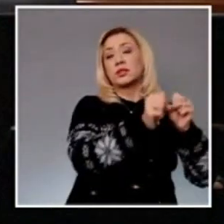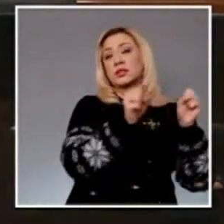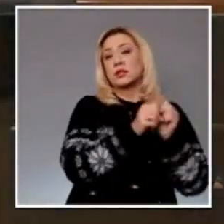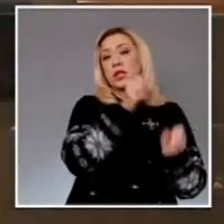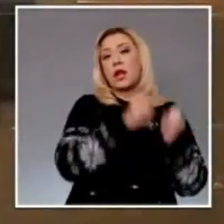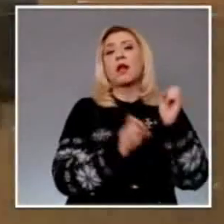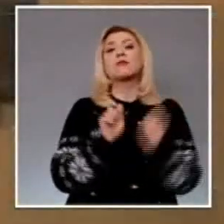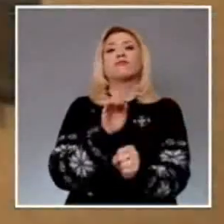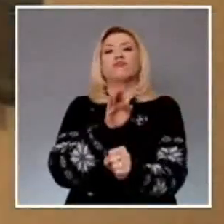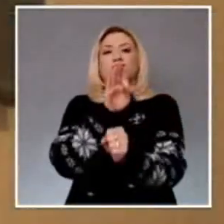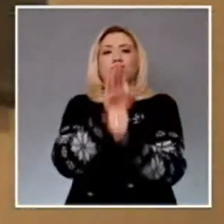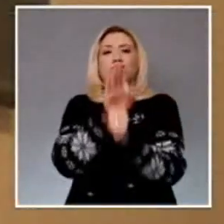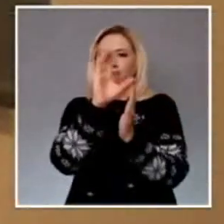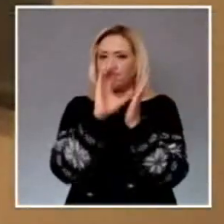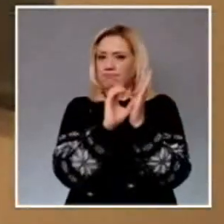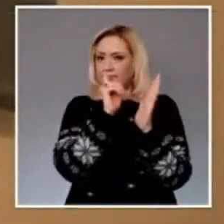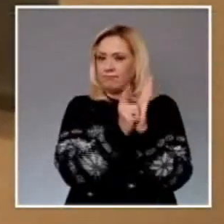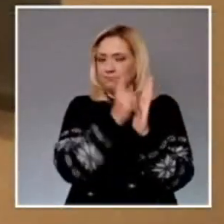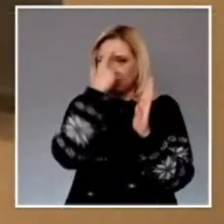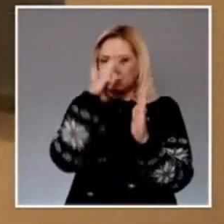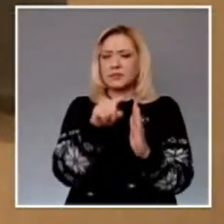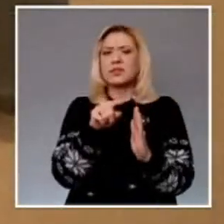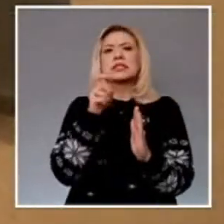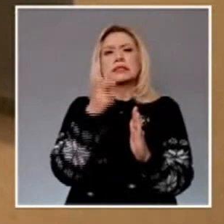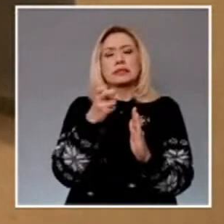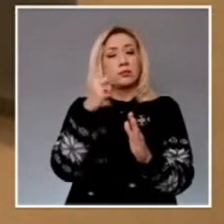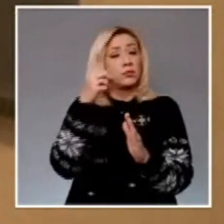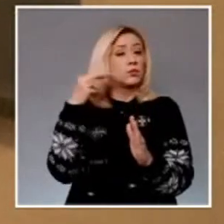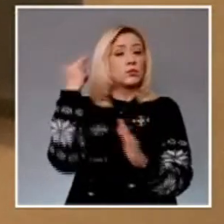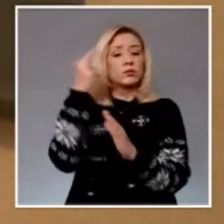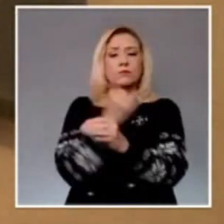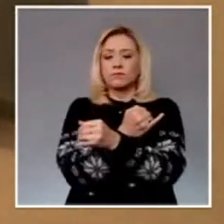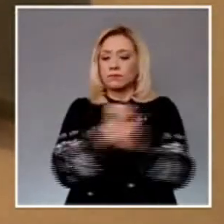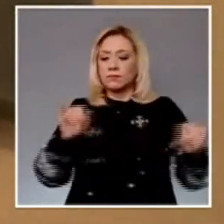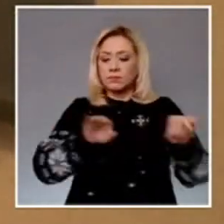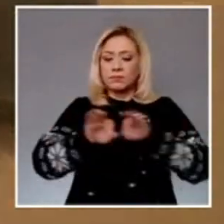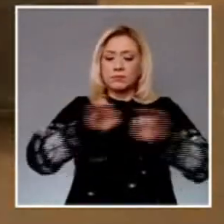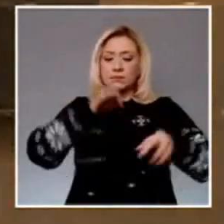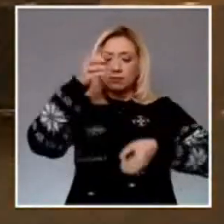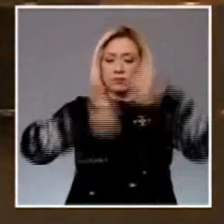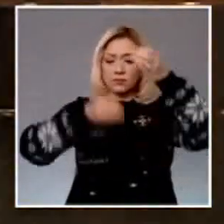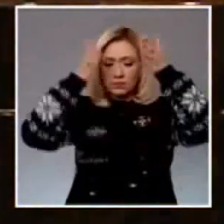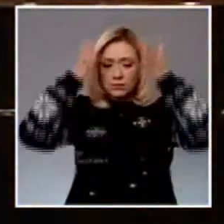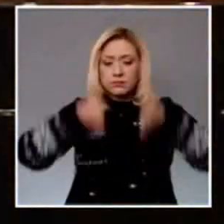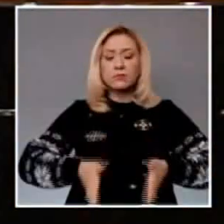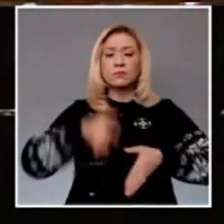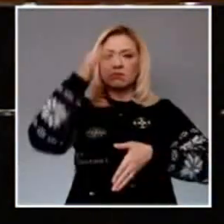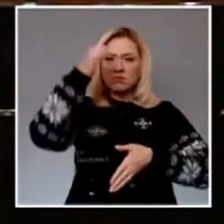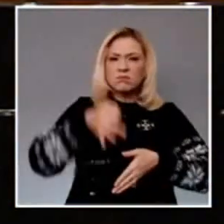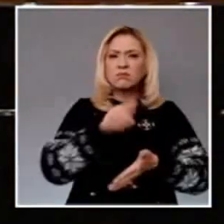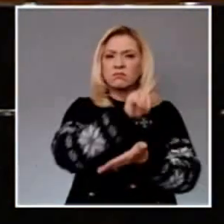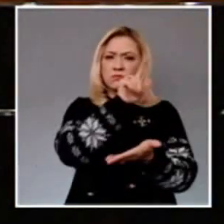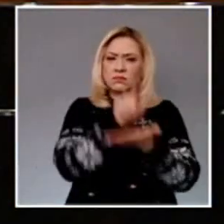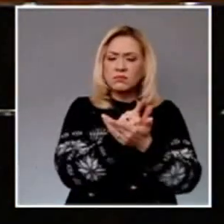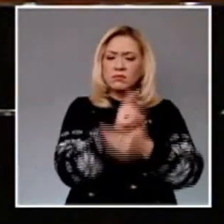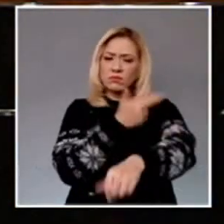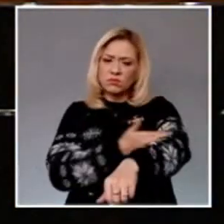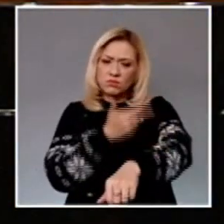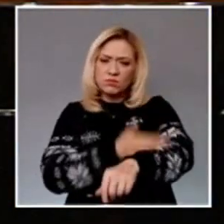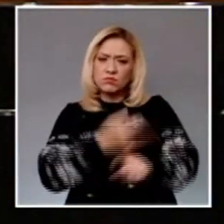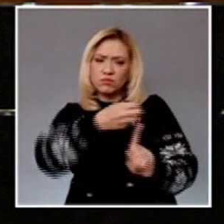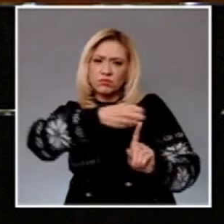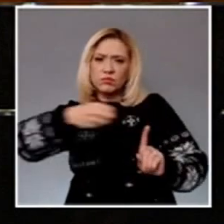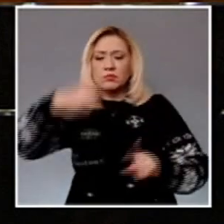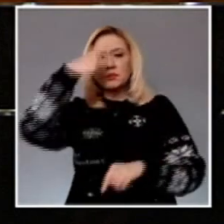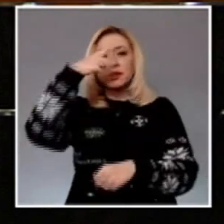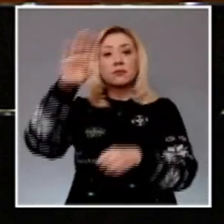independencia judicial, la imparcialidad, la proporcionalidad, el debido proceso, así como la interpretación que más beneficia a la persona. En